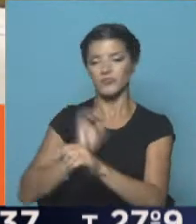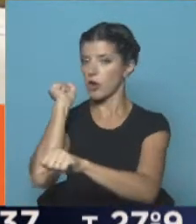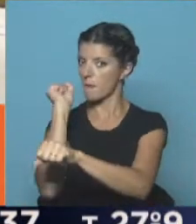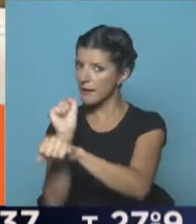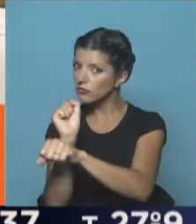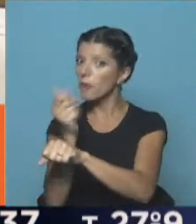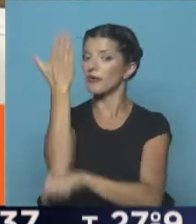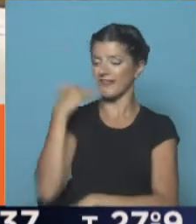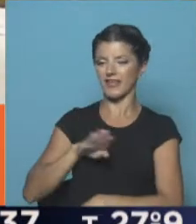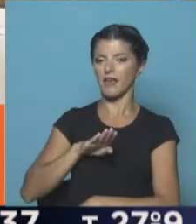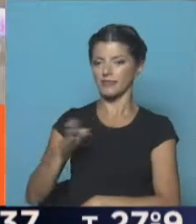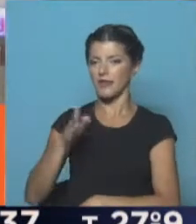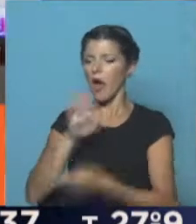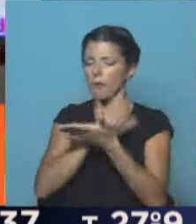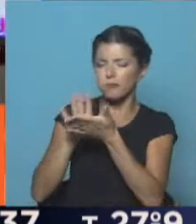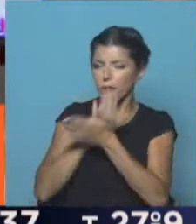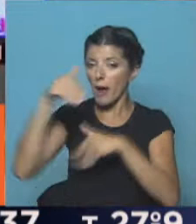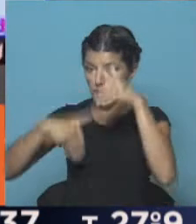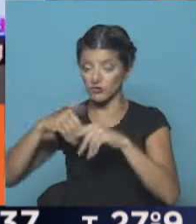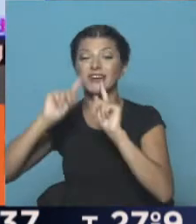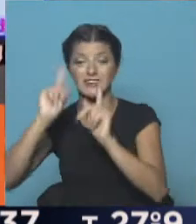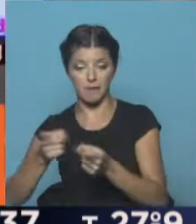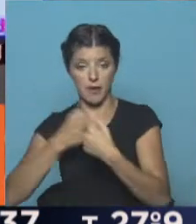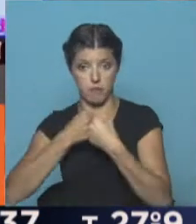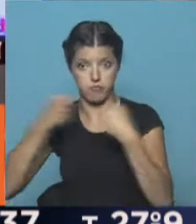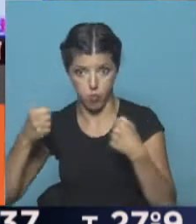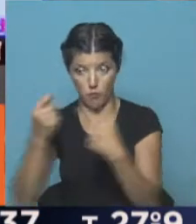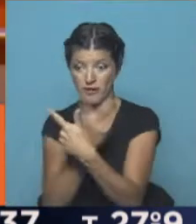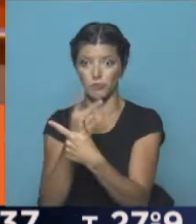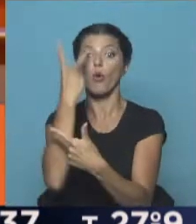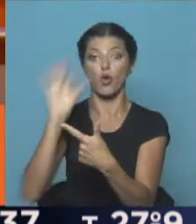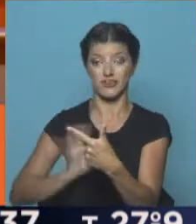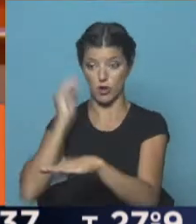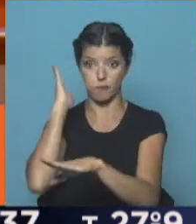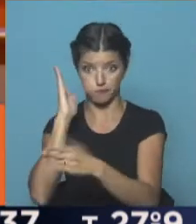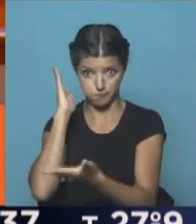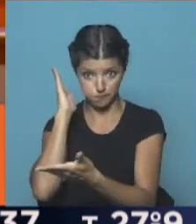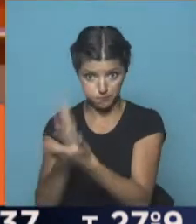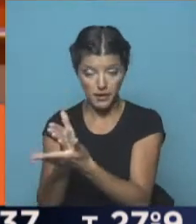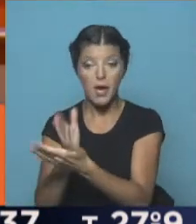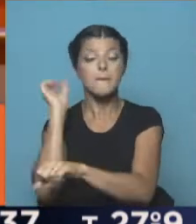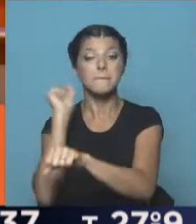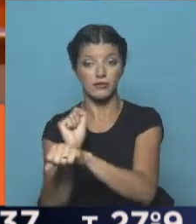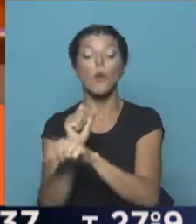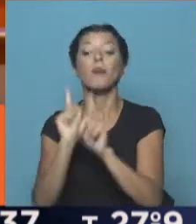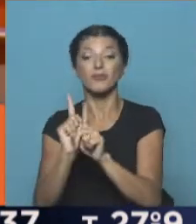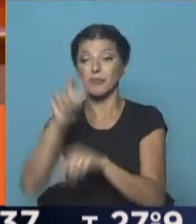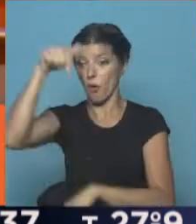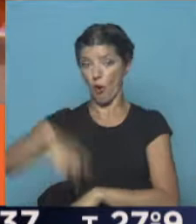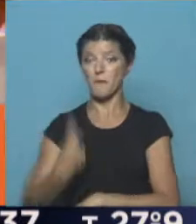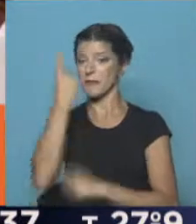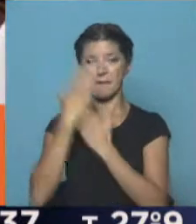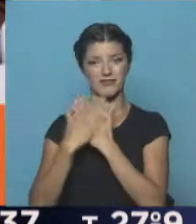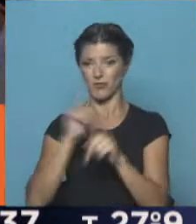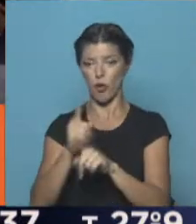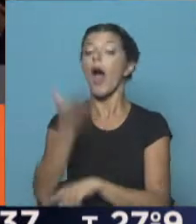electoral e imputado en otro caso de abuso de poder un proceso que le impidió ocupar el sillón de primer ministro cuando ganó las